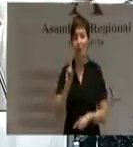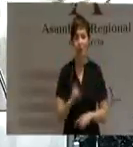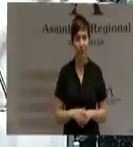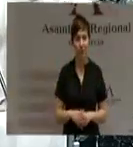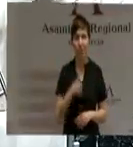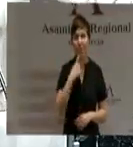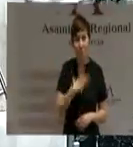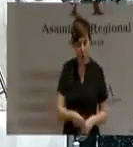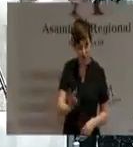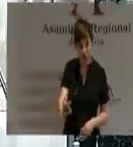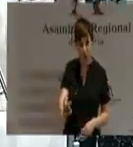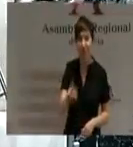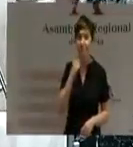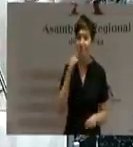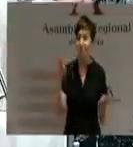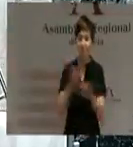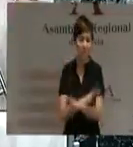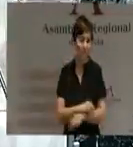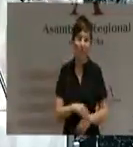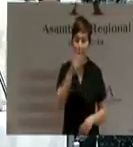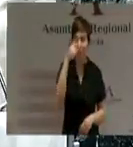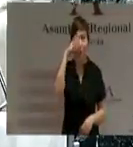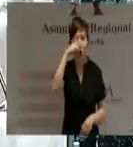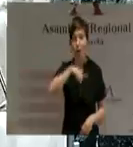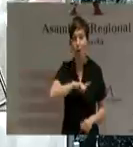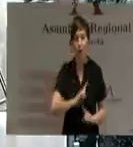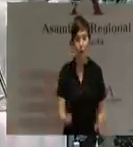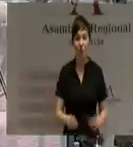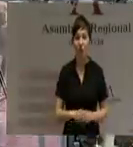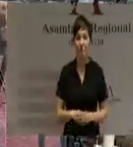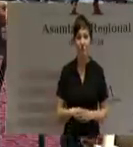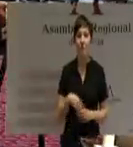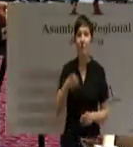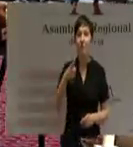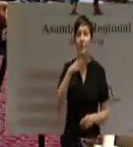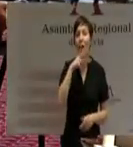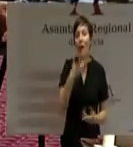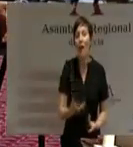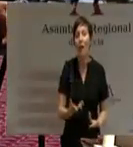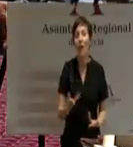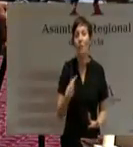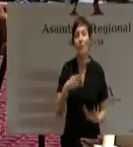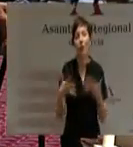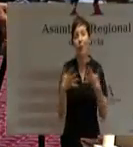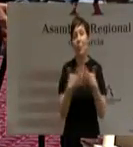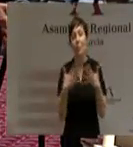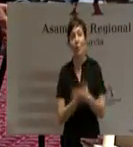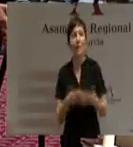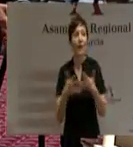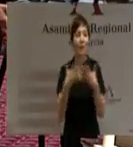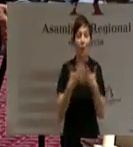ese es su error, antes les he dicho, es que no empatizan, no escuchan. ¿Sabe lo que pasa? Que muchos de los que ahora se las dan de demócratas,